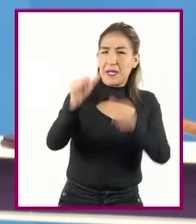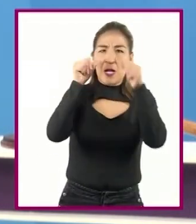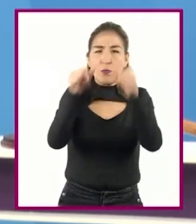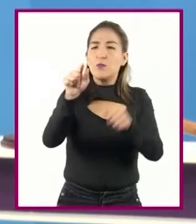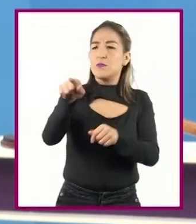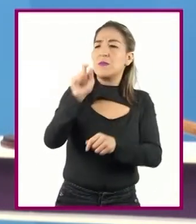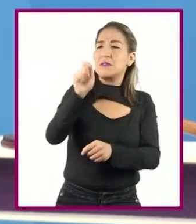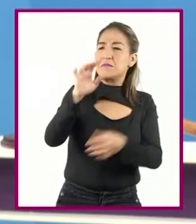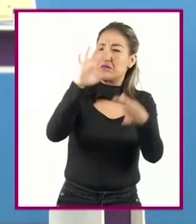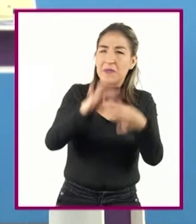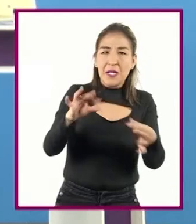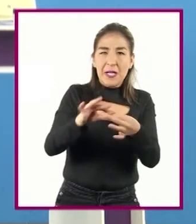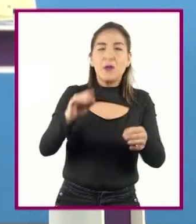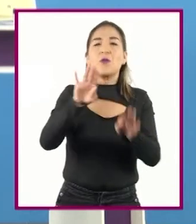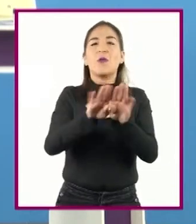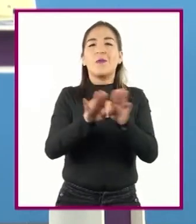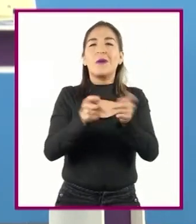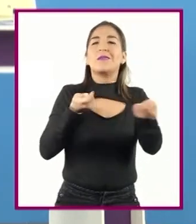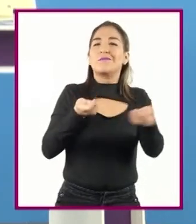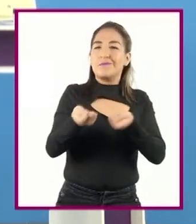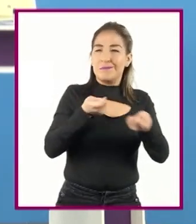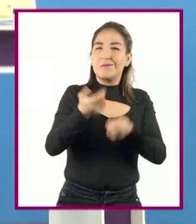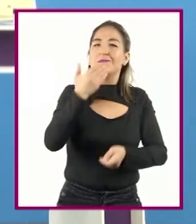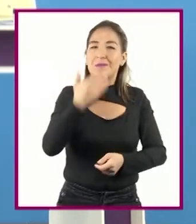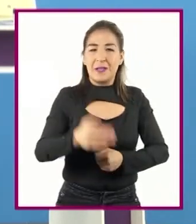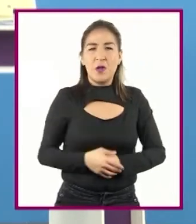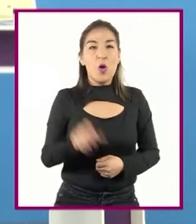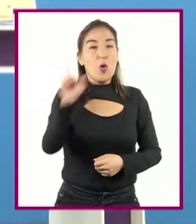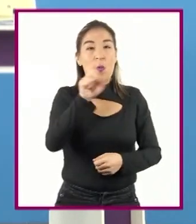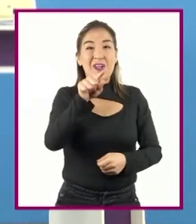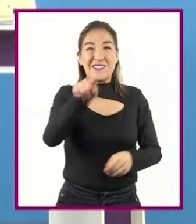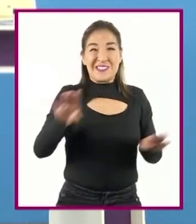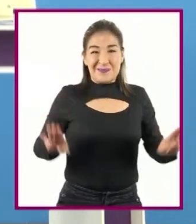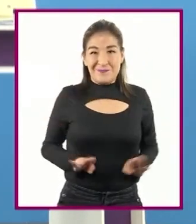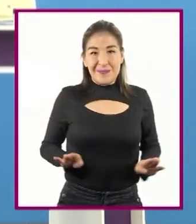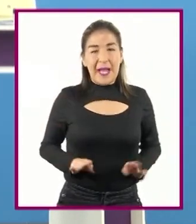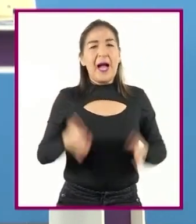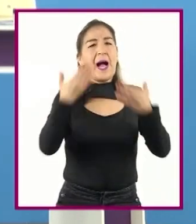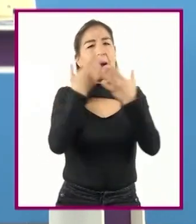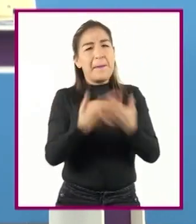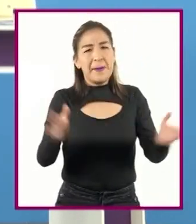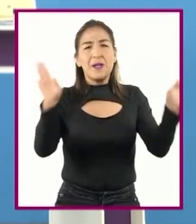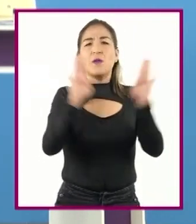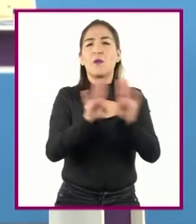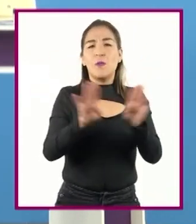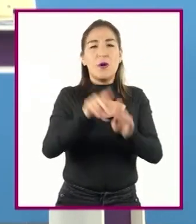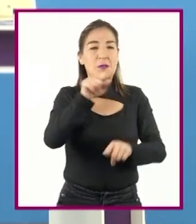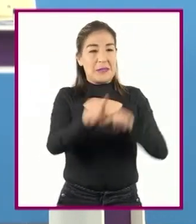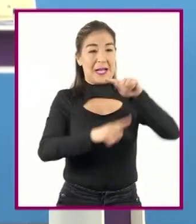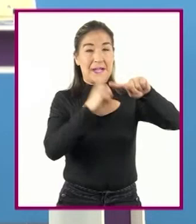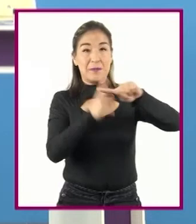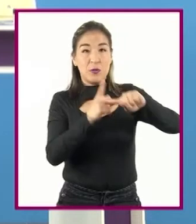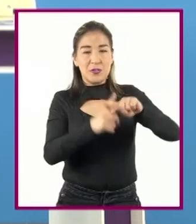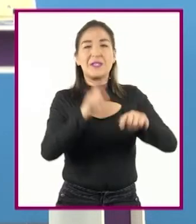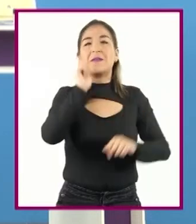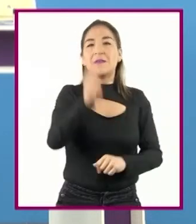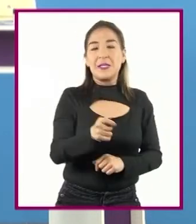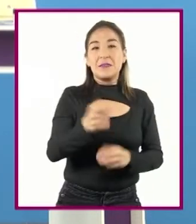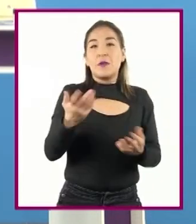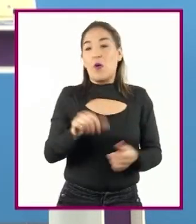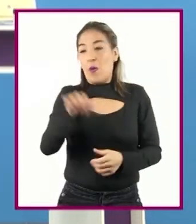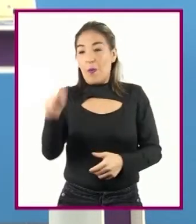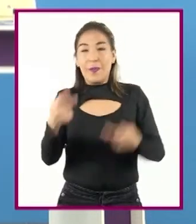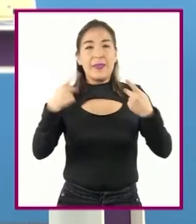autodominio. Cuando las actitudes son abiertas y las acciones positivas hacia la o el